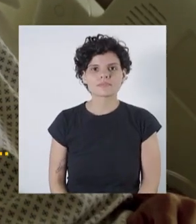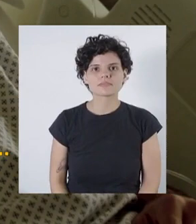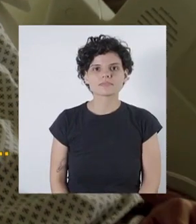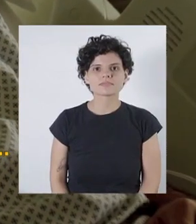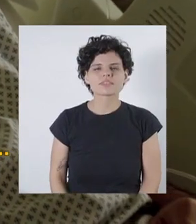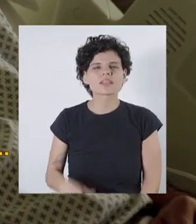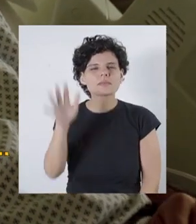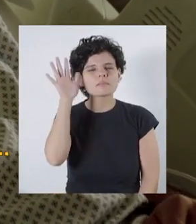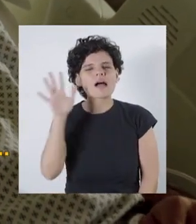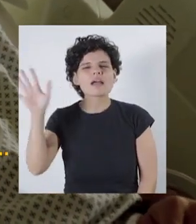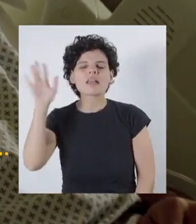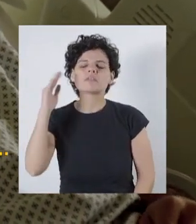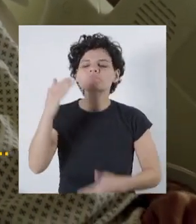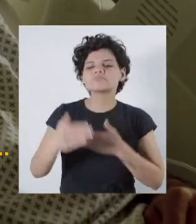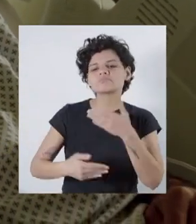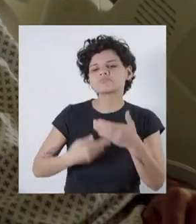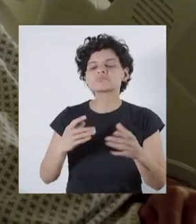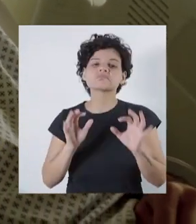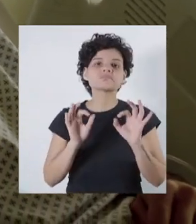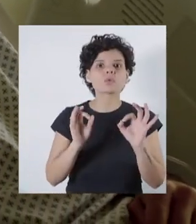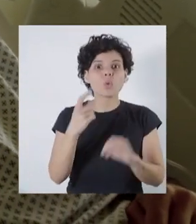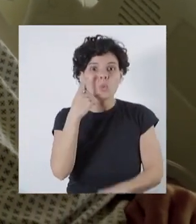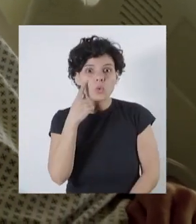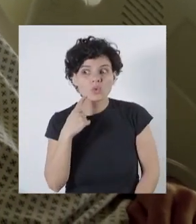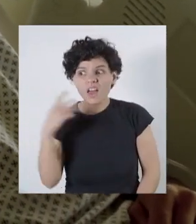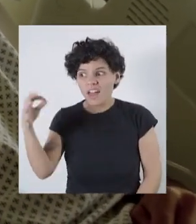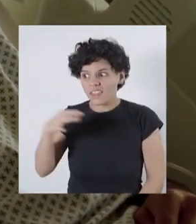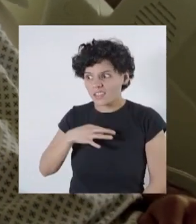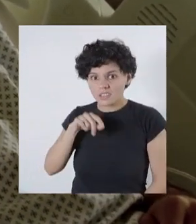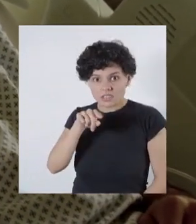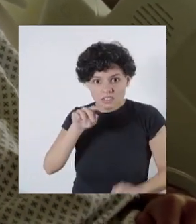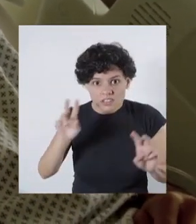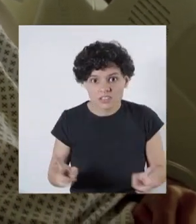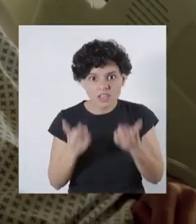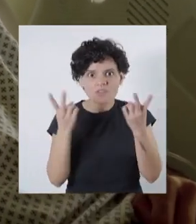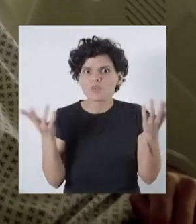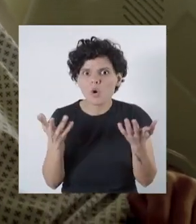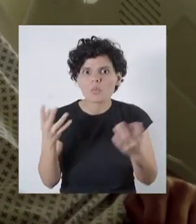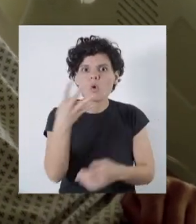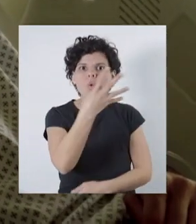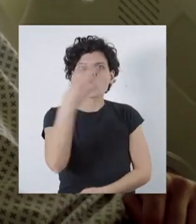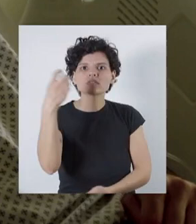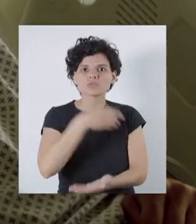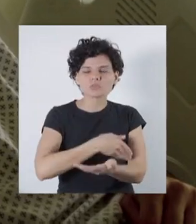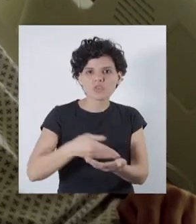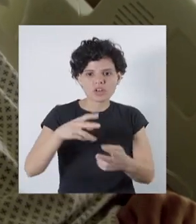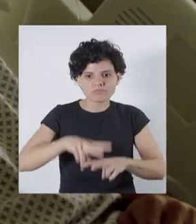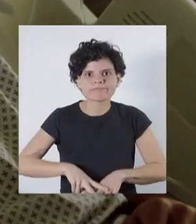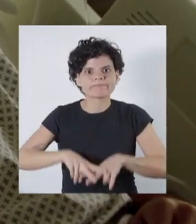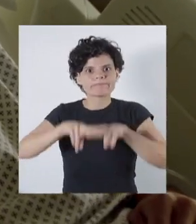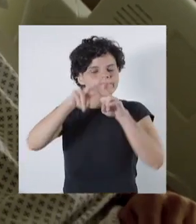¿Te imaginas un día alguien te dice que tu única opción de vivir es juntar 400 millones?